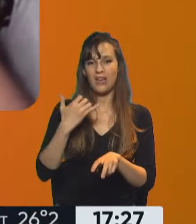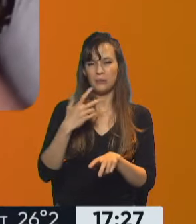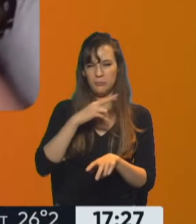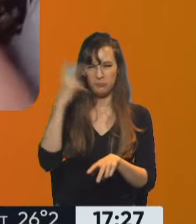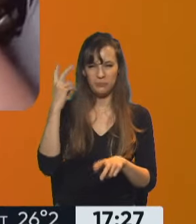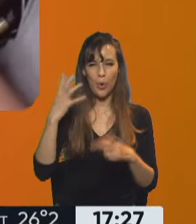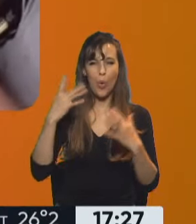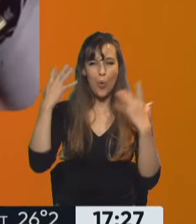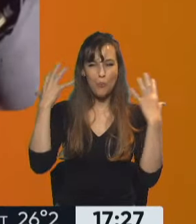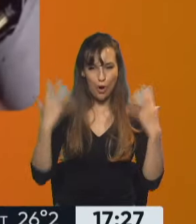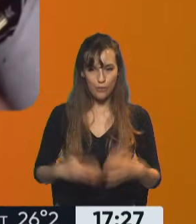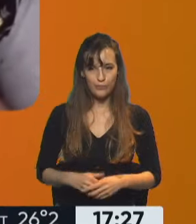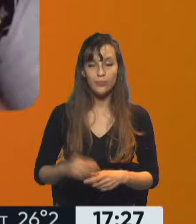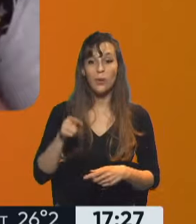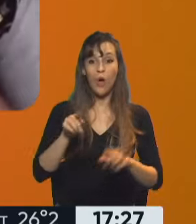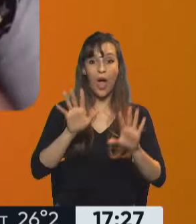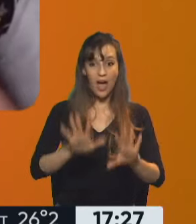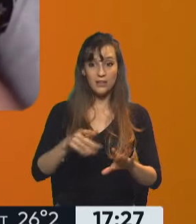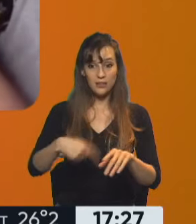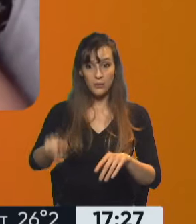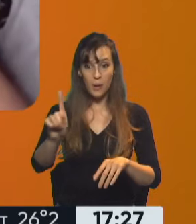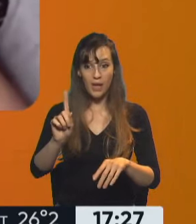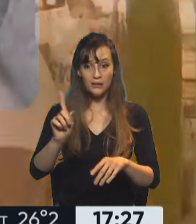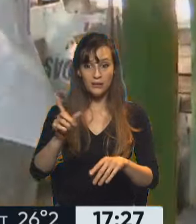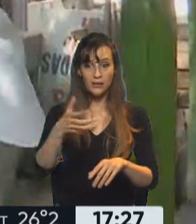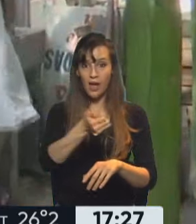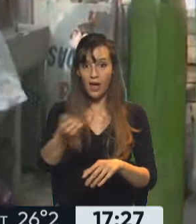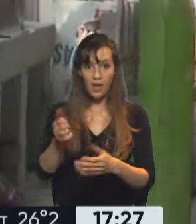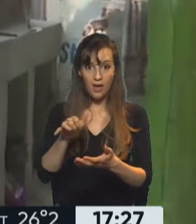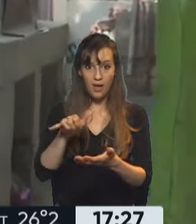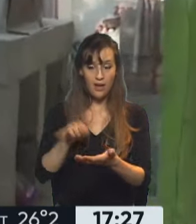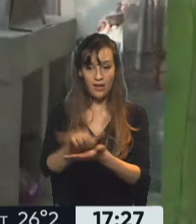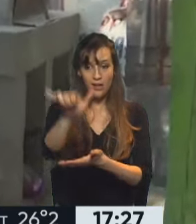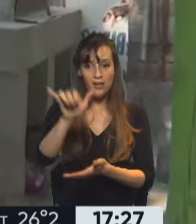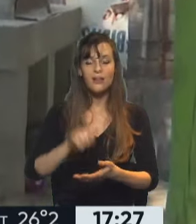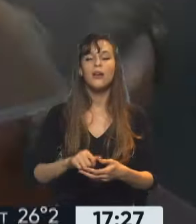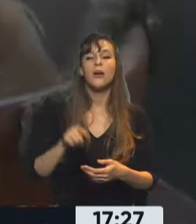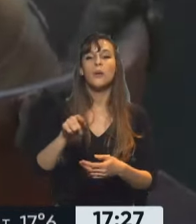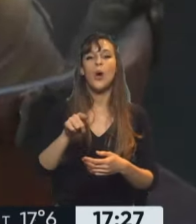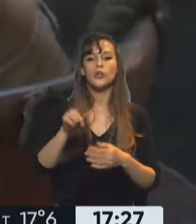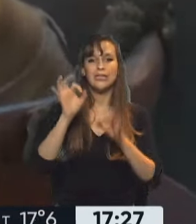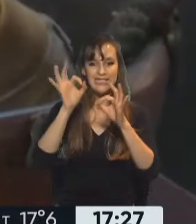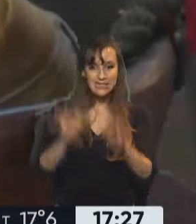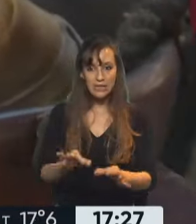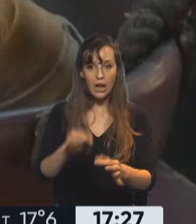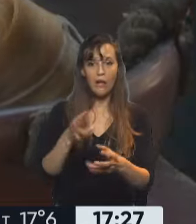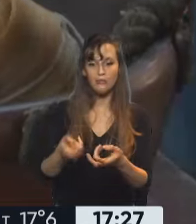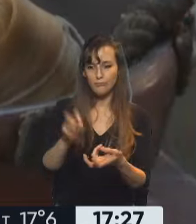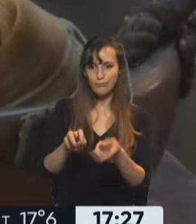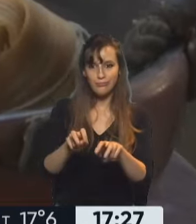y caminando. ¿Vas a ir así vestido, Goico? Mira los tamales, O sea que vas a caer con olor a humo y con el